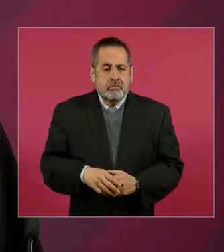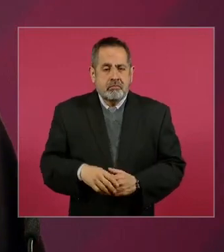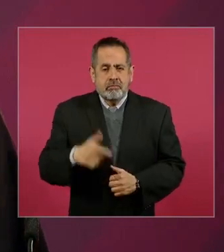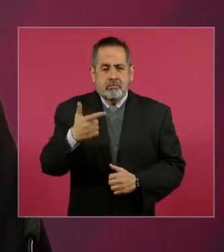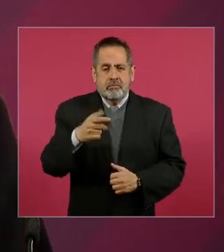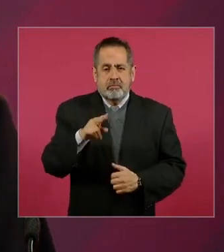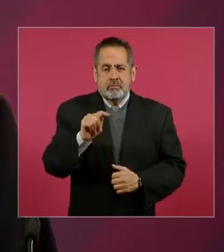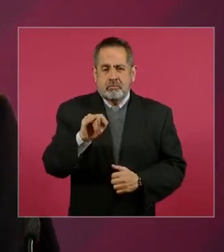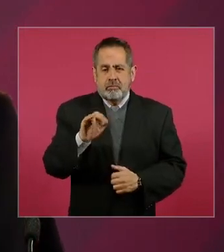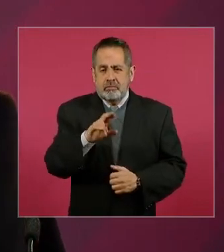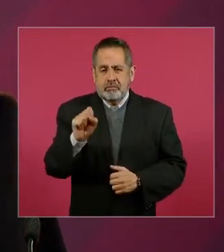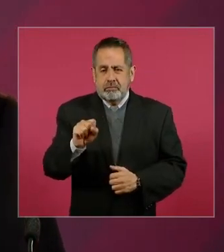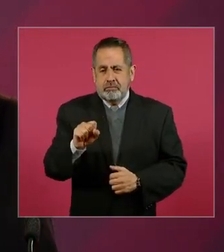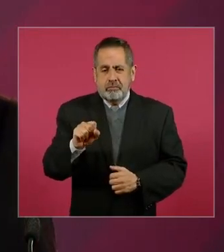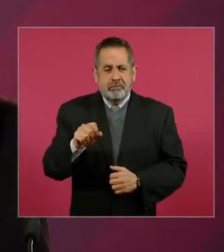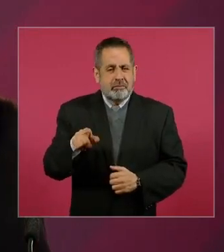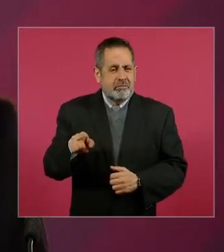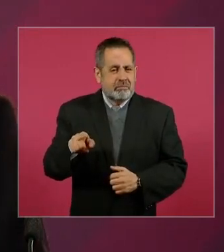Gutiérrez Vivó, lo que hicieron